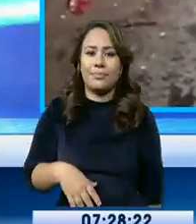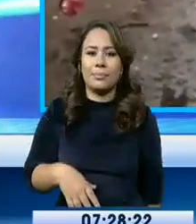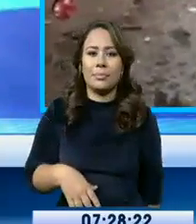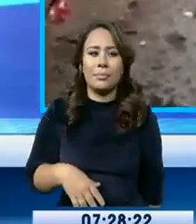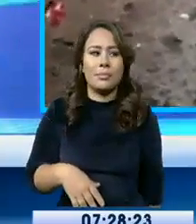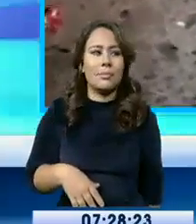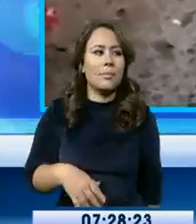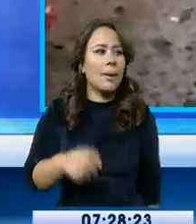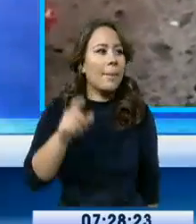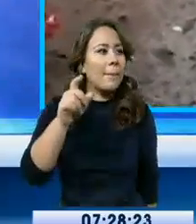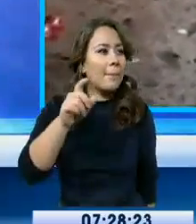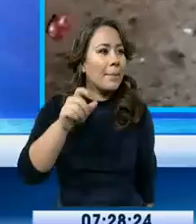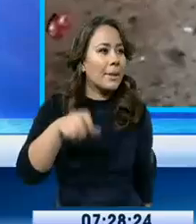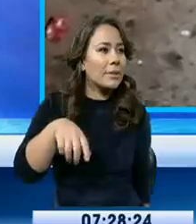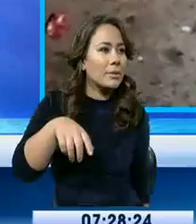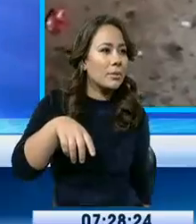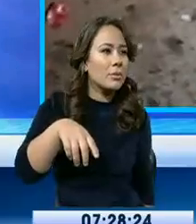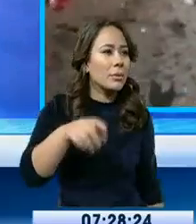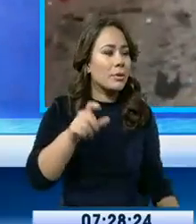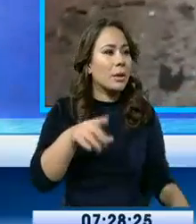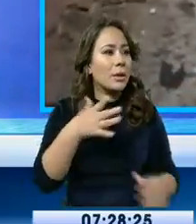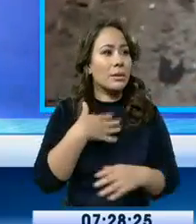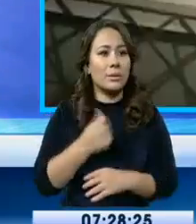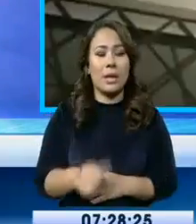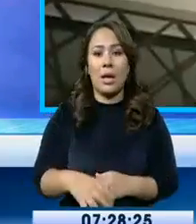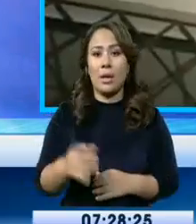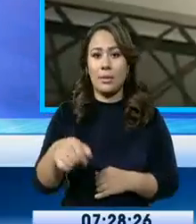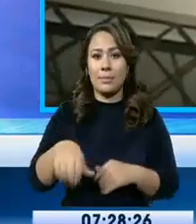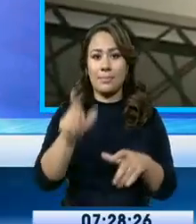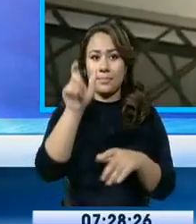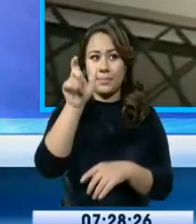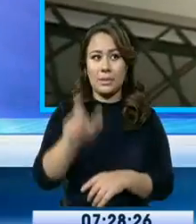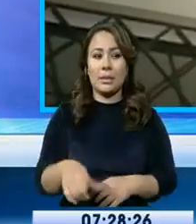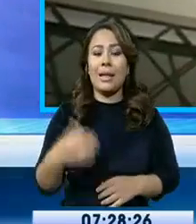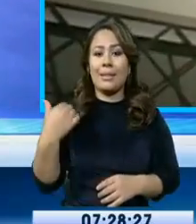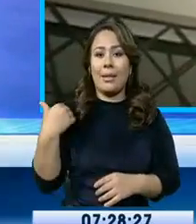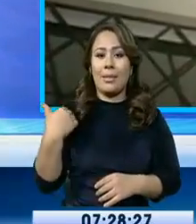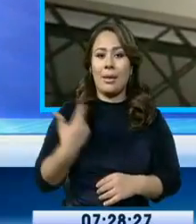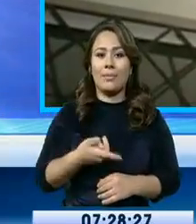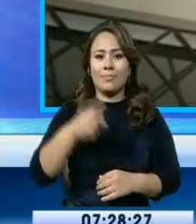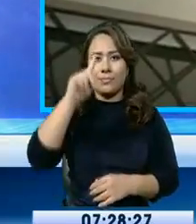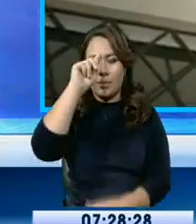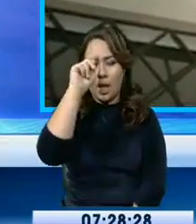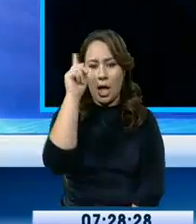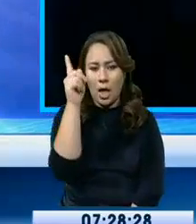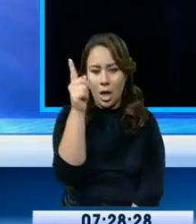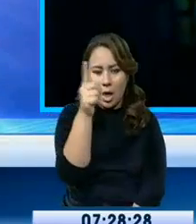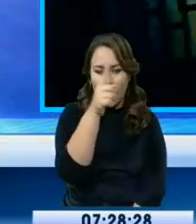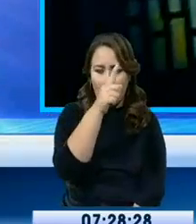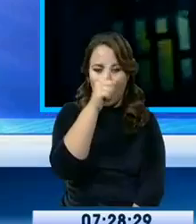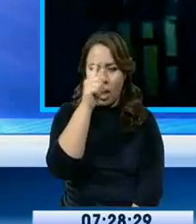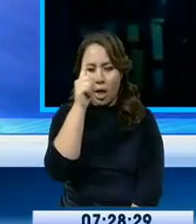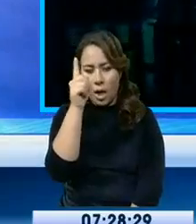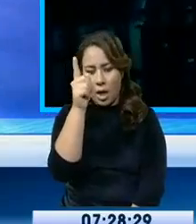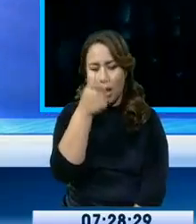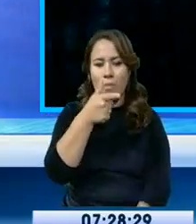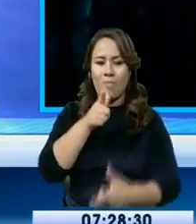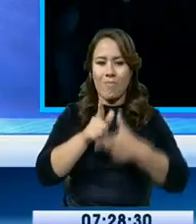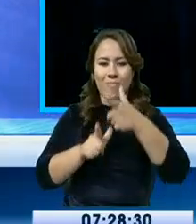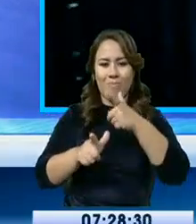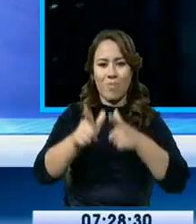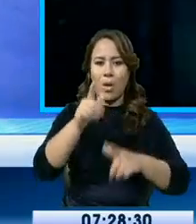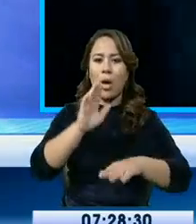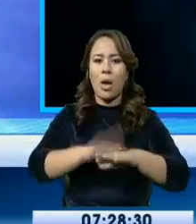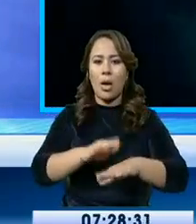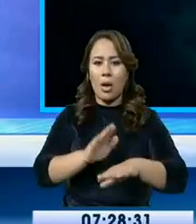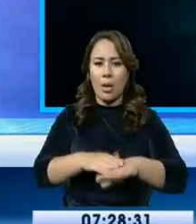que aparecían en el reportaje, pues, al parecer, tenía tragos de más y fue aquello lo que provoca